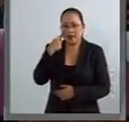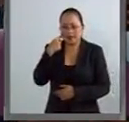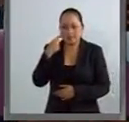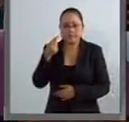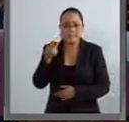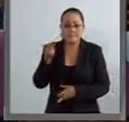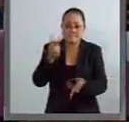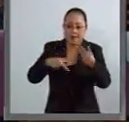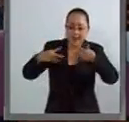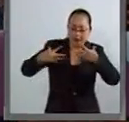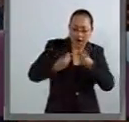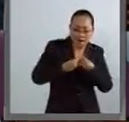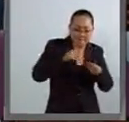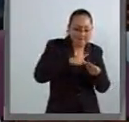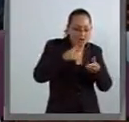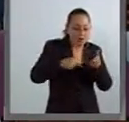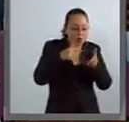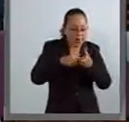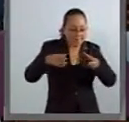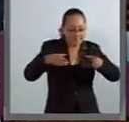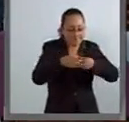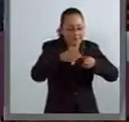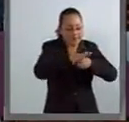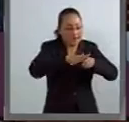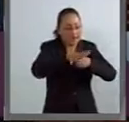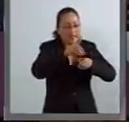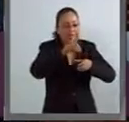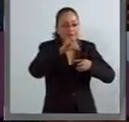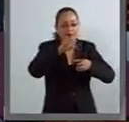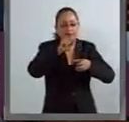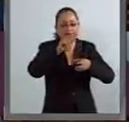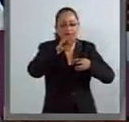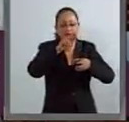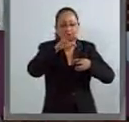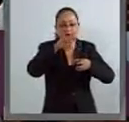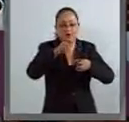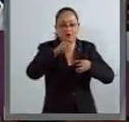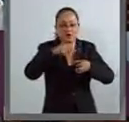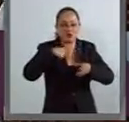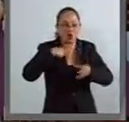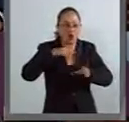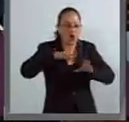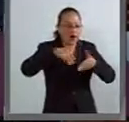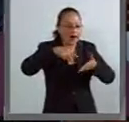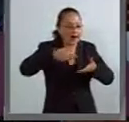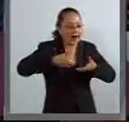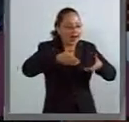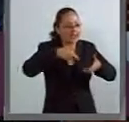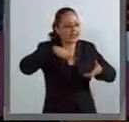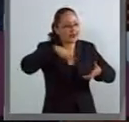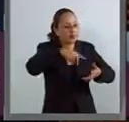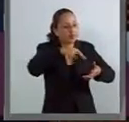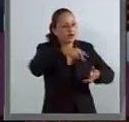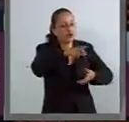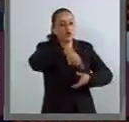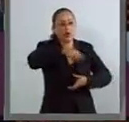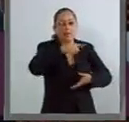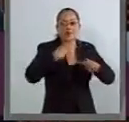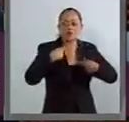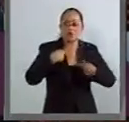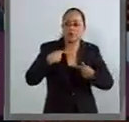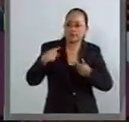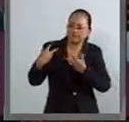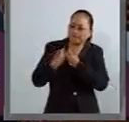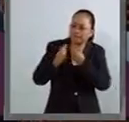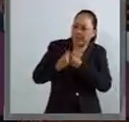distrito. Vas a ver cómo yo camino por las calles, la gente me saluda, la gente me quiere. Es más,